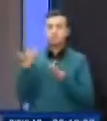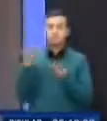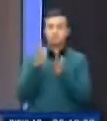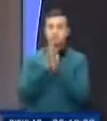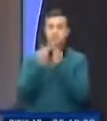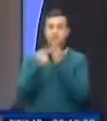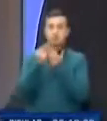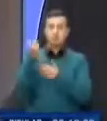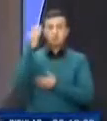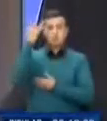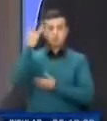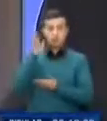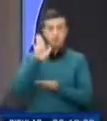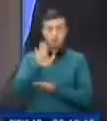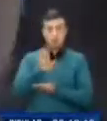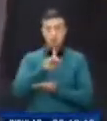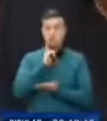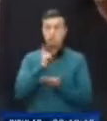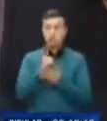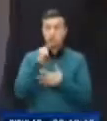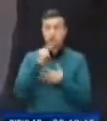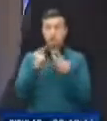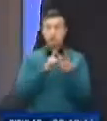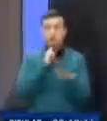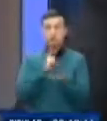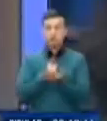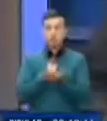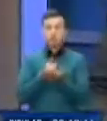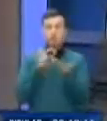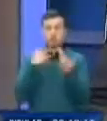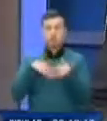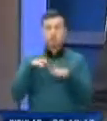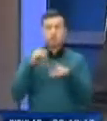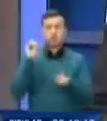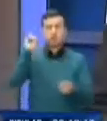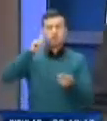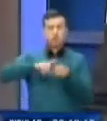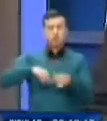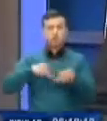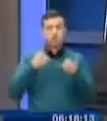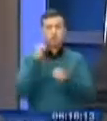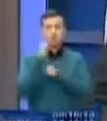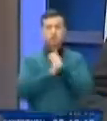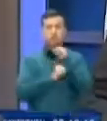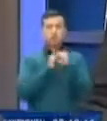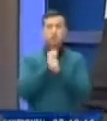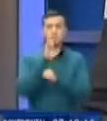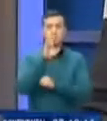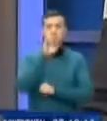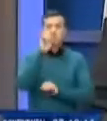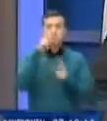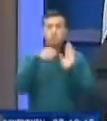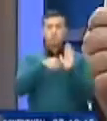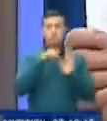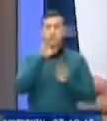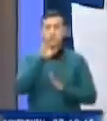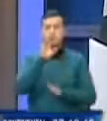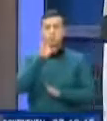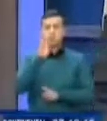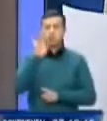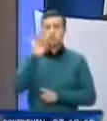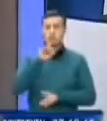libro blanco tengo un recuento hasta ahora hecho desde el año 79 para hablar